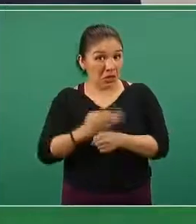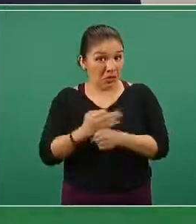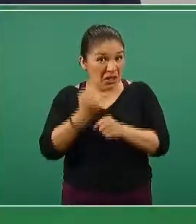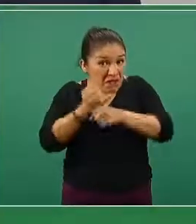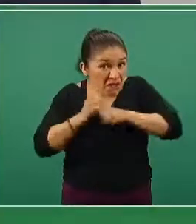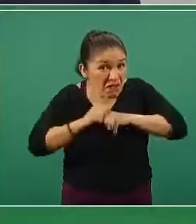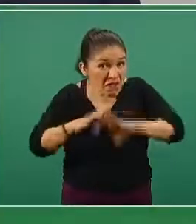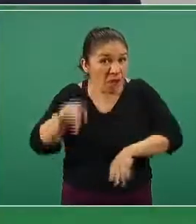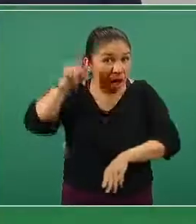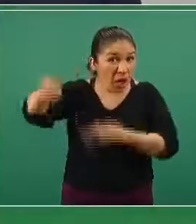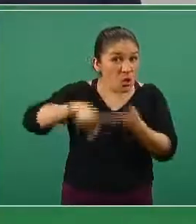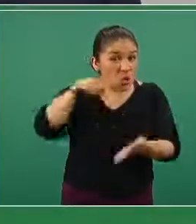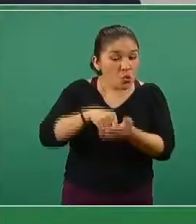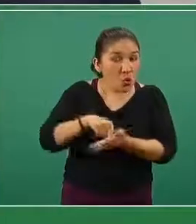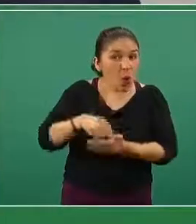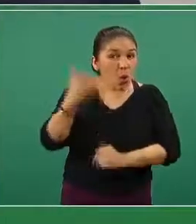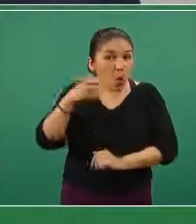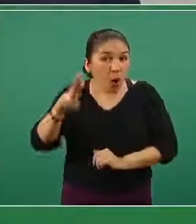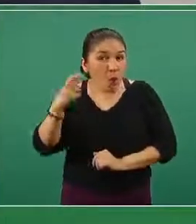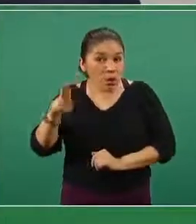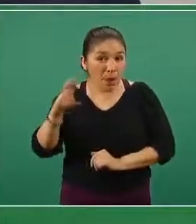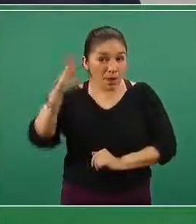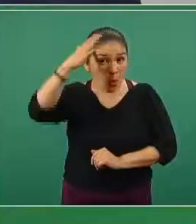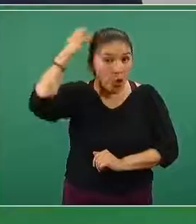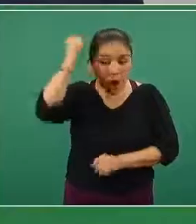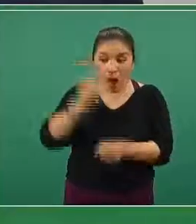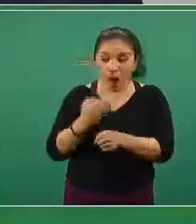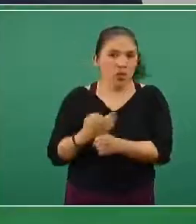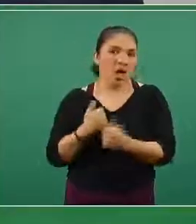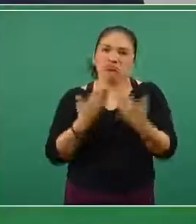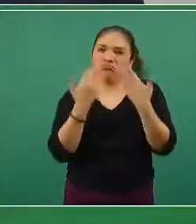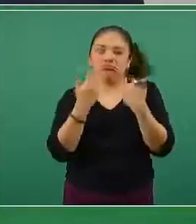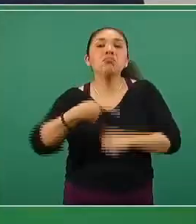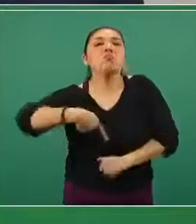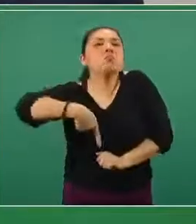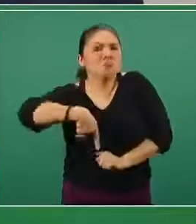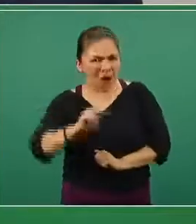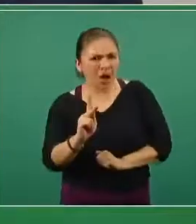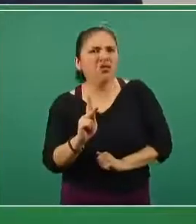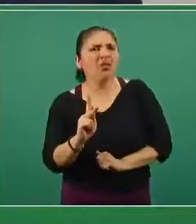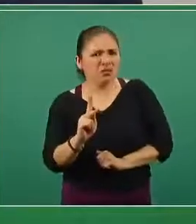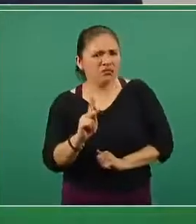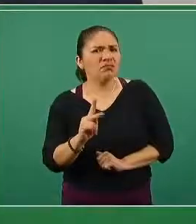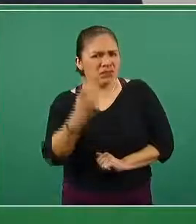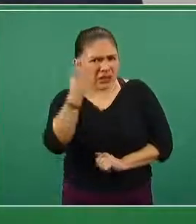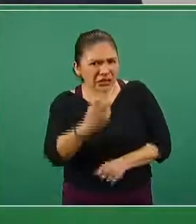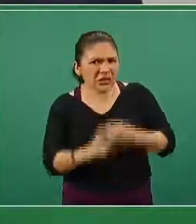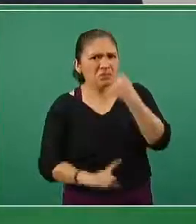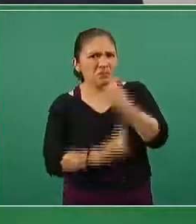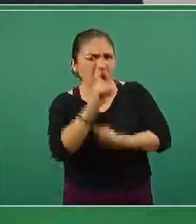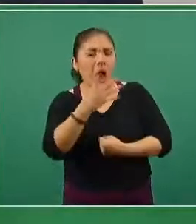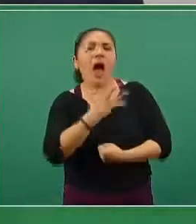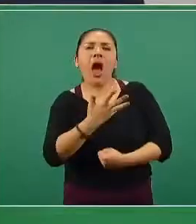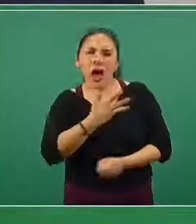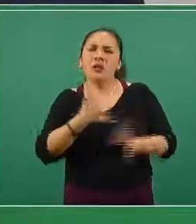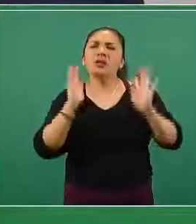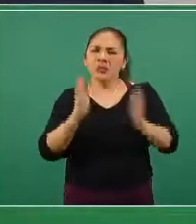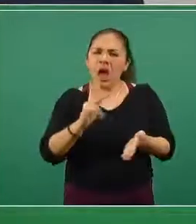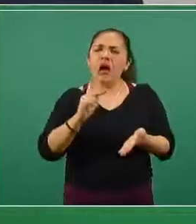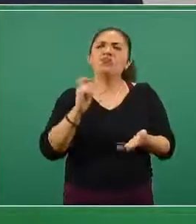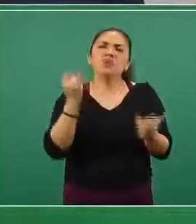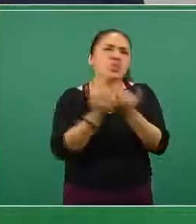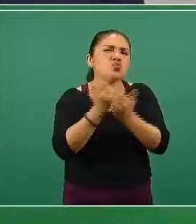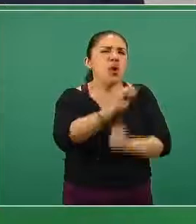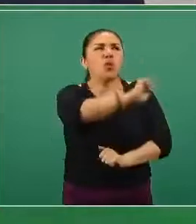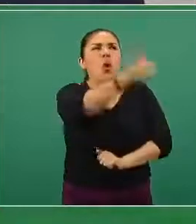información, digamos, específica de Cuautla, Morelos en este momento. Sin embargo, es una situación que ha sucedido